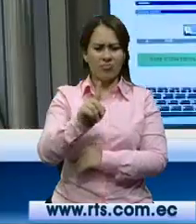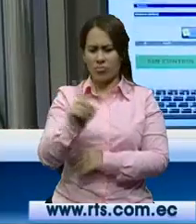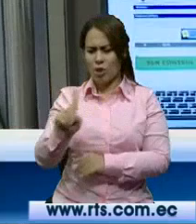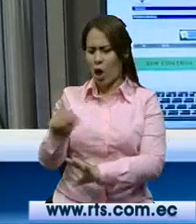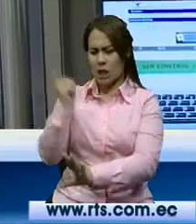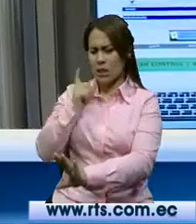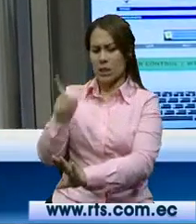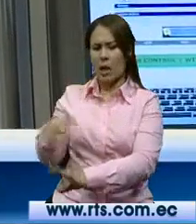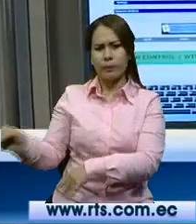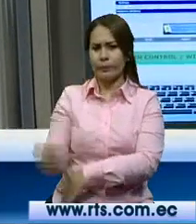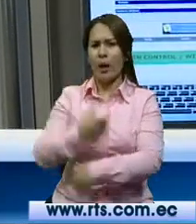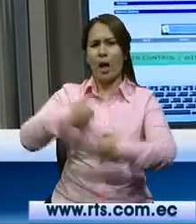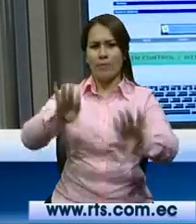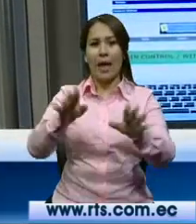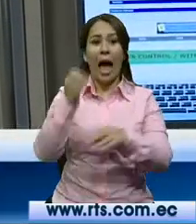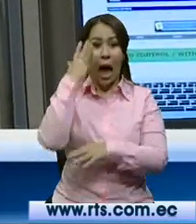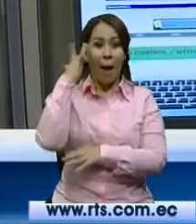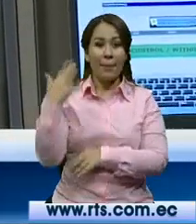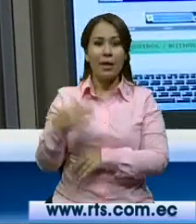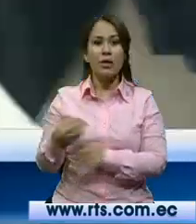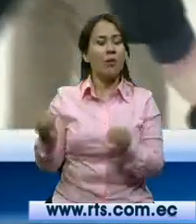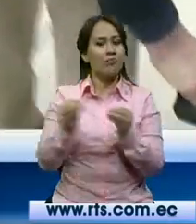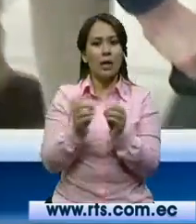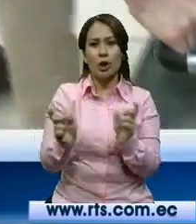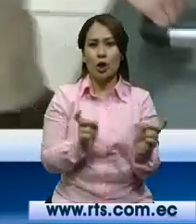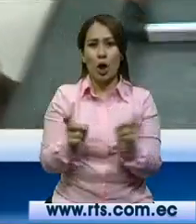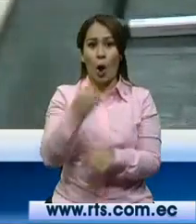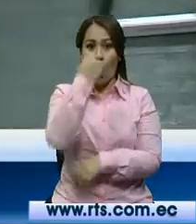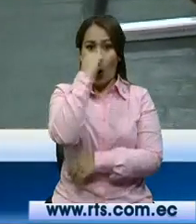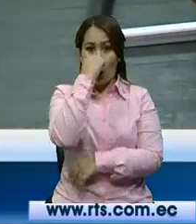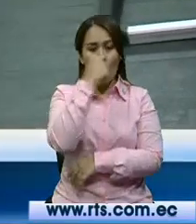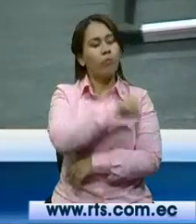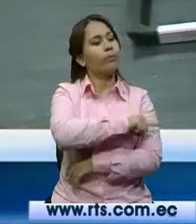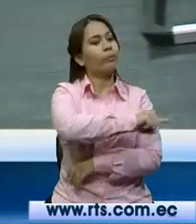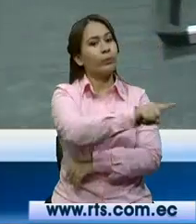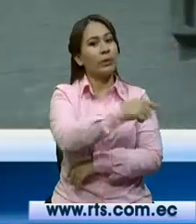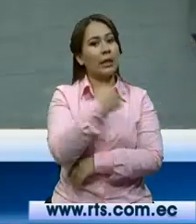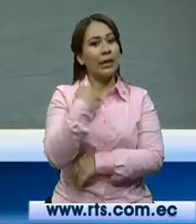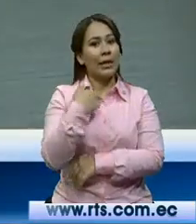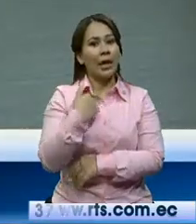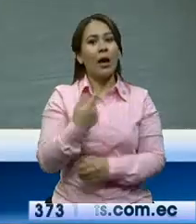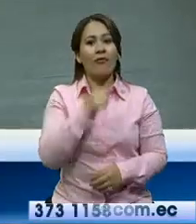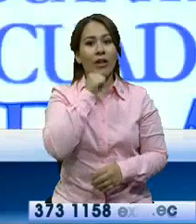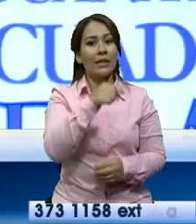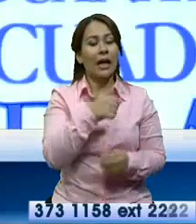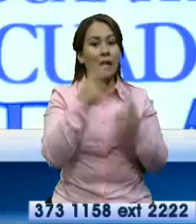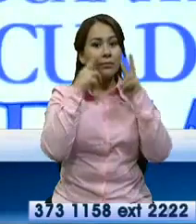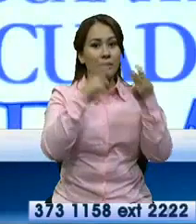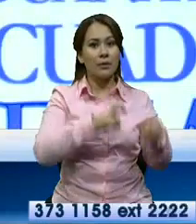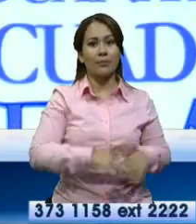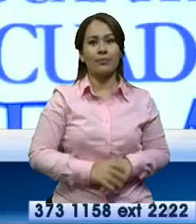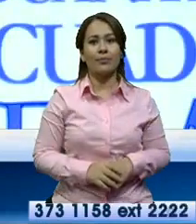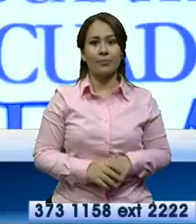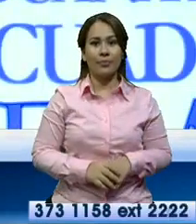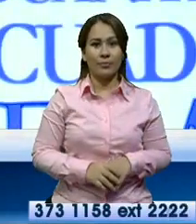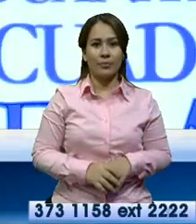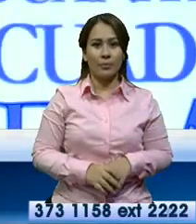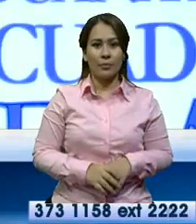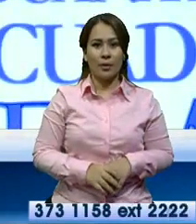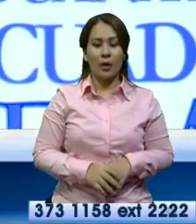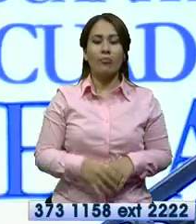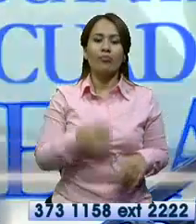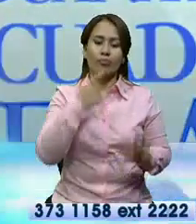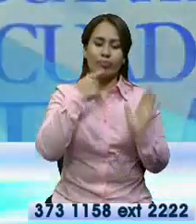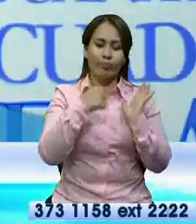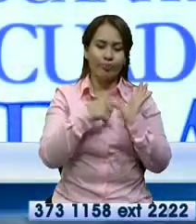maletas, amarillo otro filtro de control y rojo pasa a revisión si tiene bienes tributables. Todos los que son